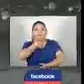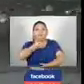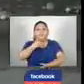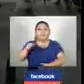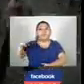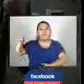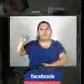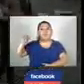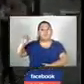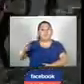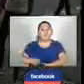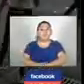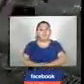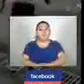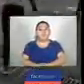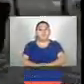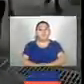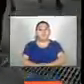Quito.